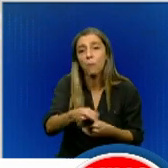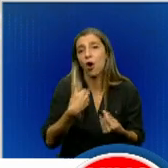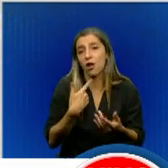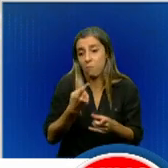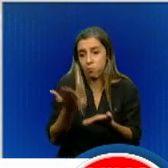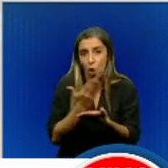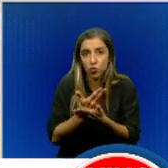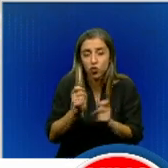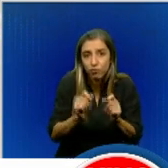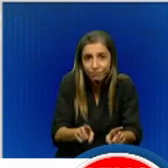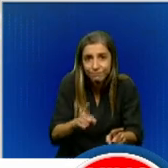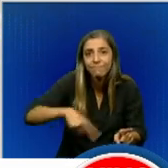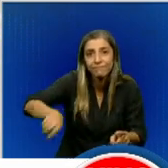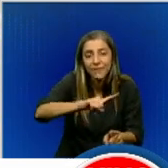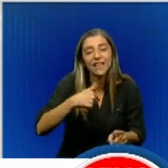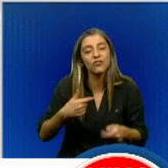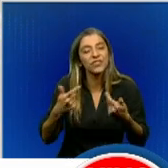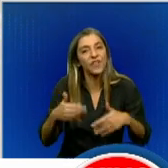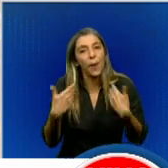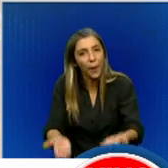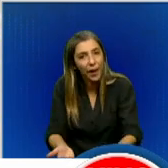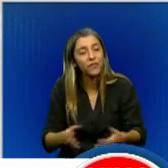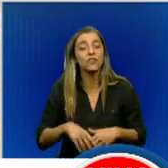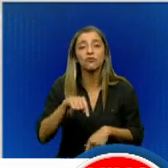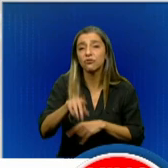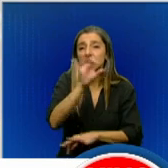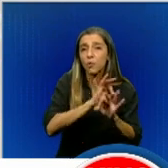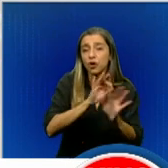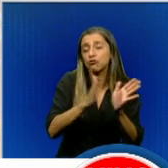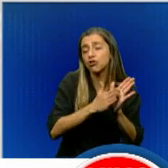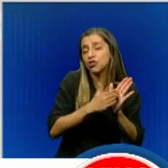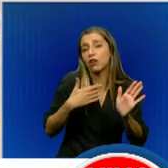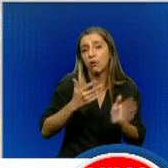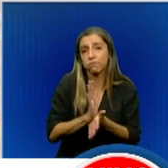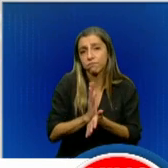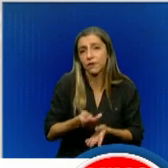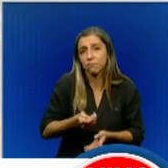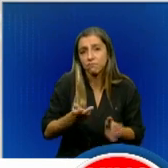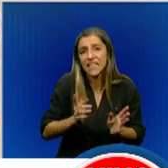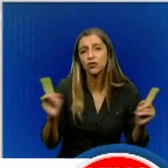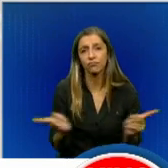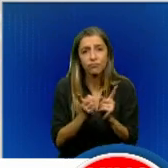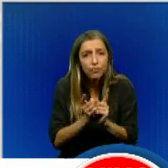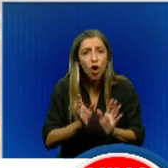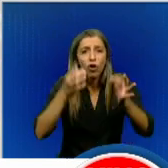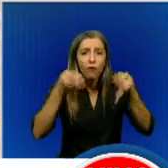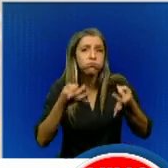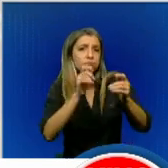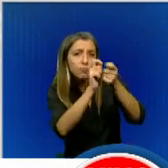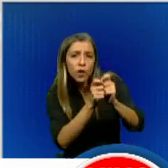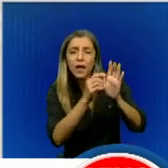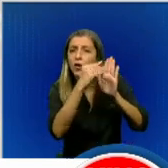por eso repito este es un proyecto técnicamente simple acotado pero que conlleva una profunda discusión de cómo concebimos